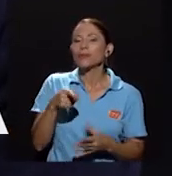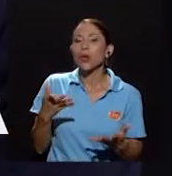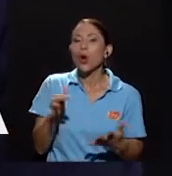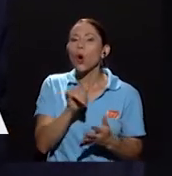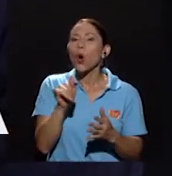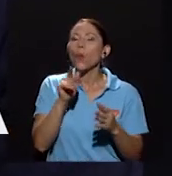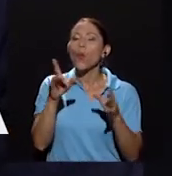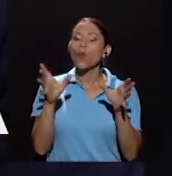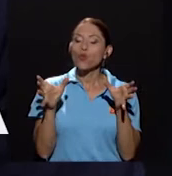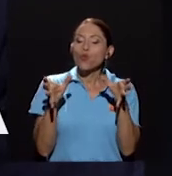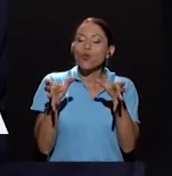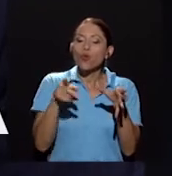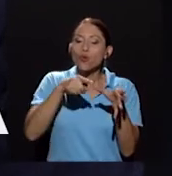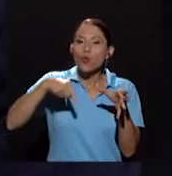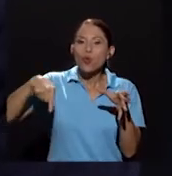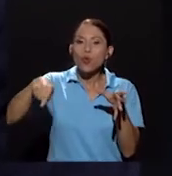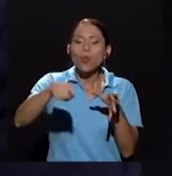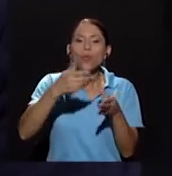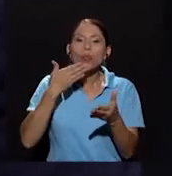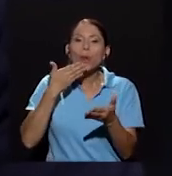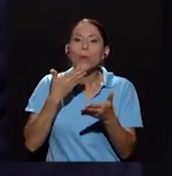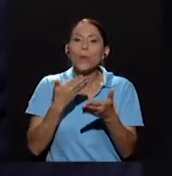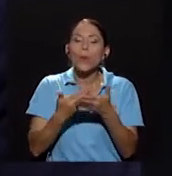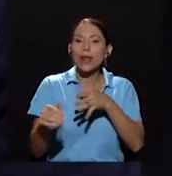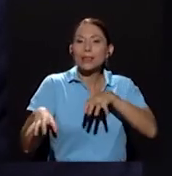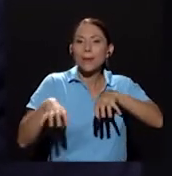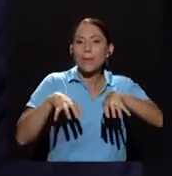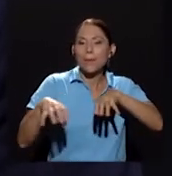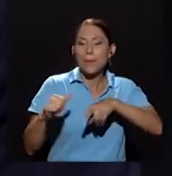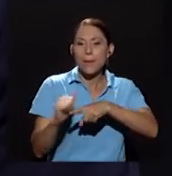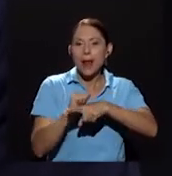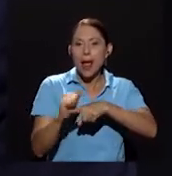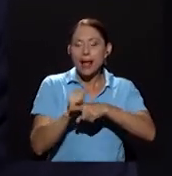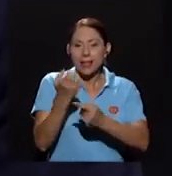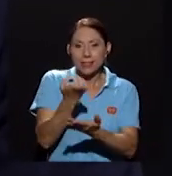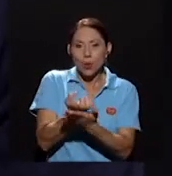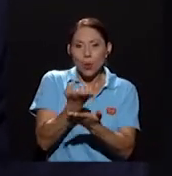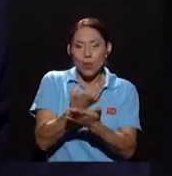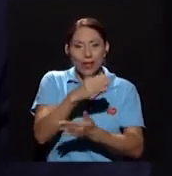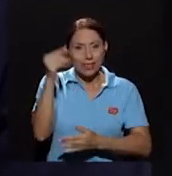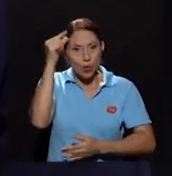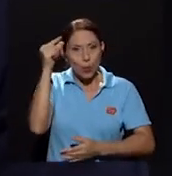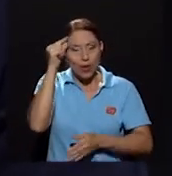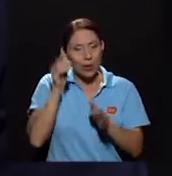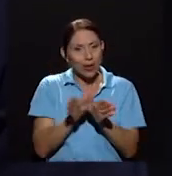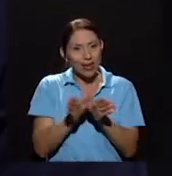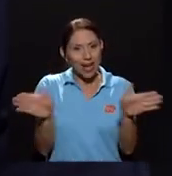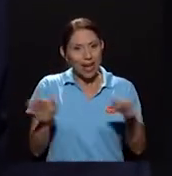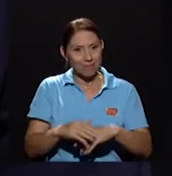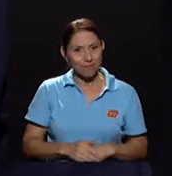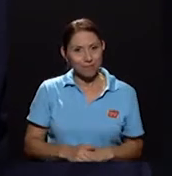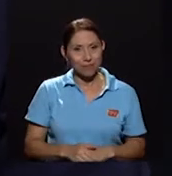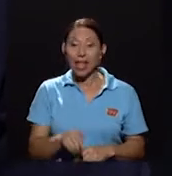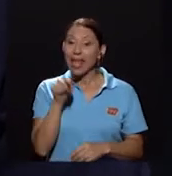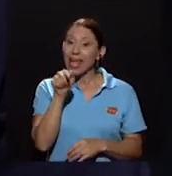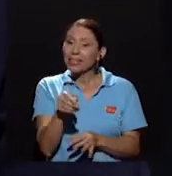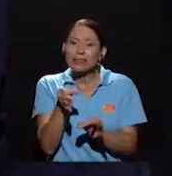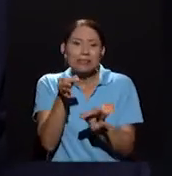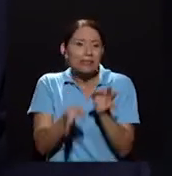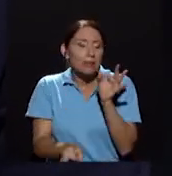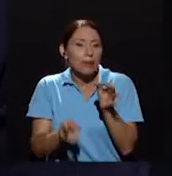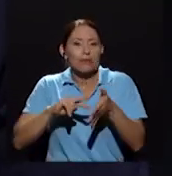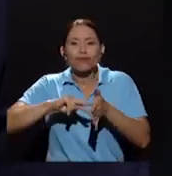buenas prácticas económicas y de gobierno en general esa es la definición más simple que se